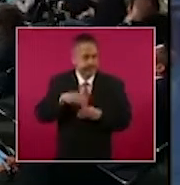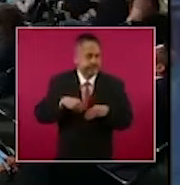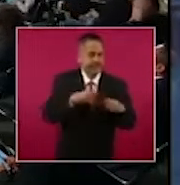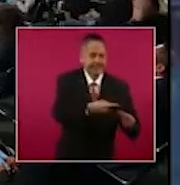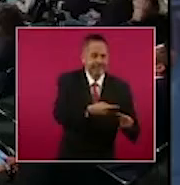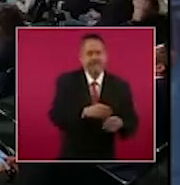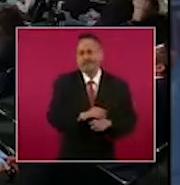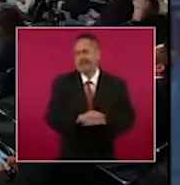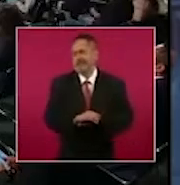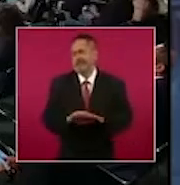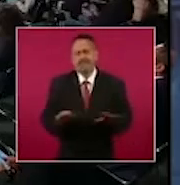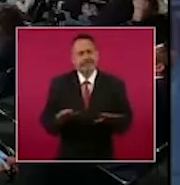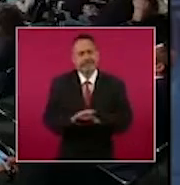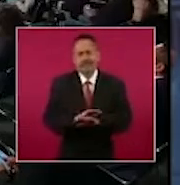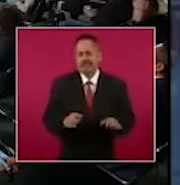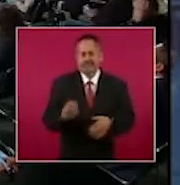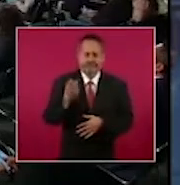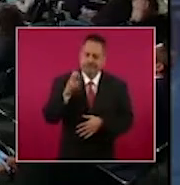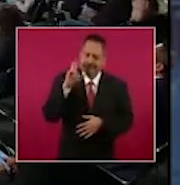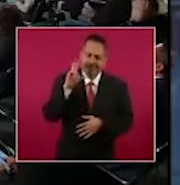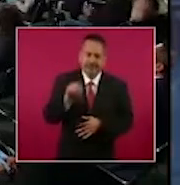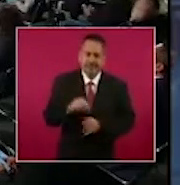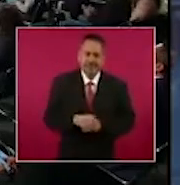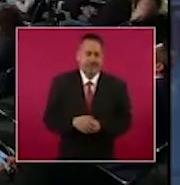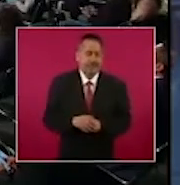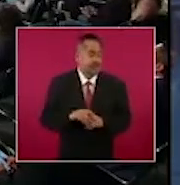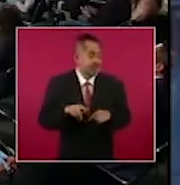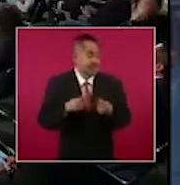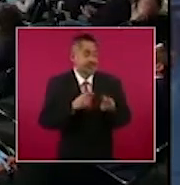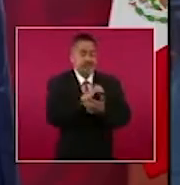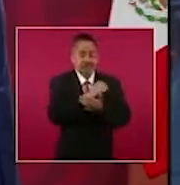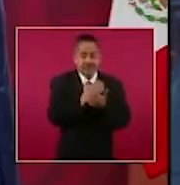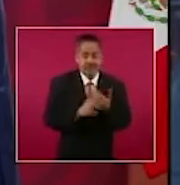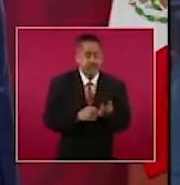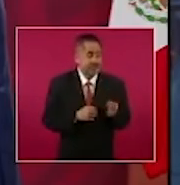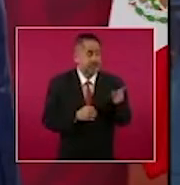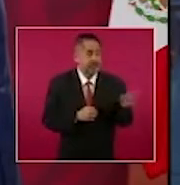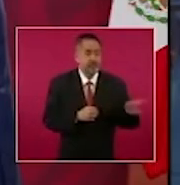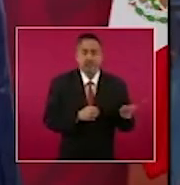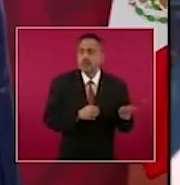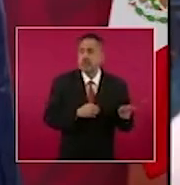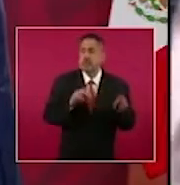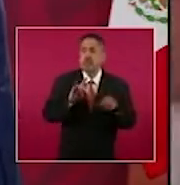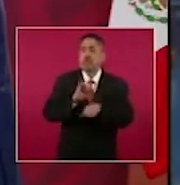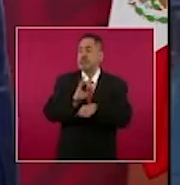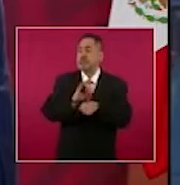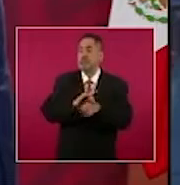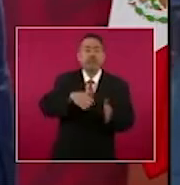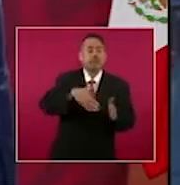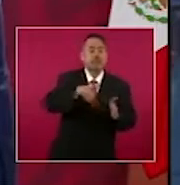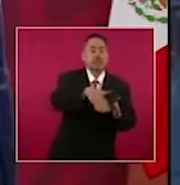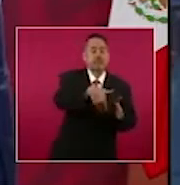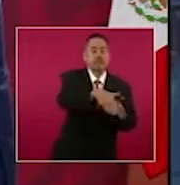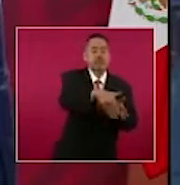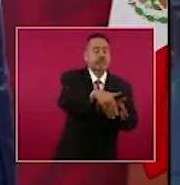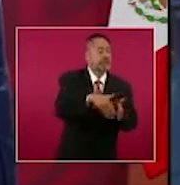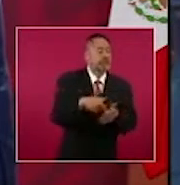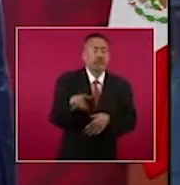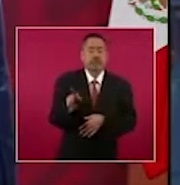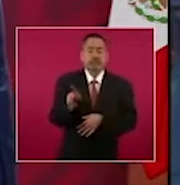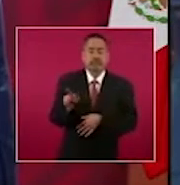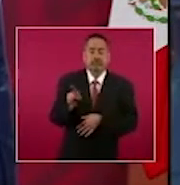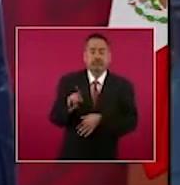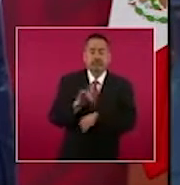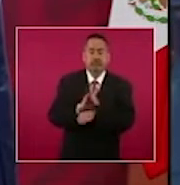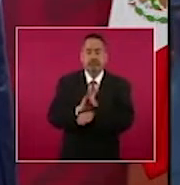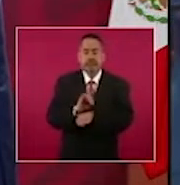señor, ayuda muchísimo a esa gente. Porque anteriormente llegaban constructoras que solamente, inclusive, si usted ha tenido